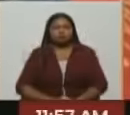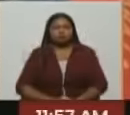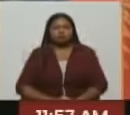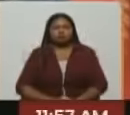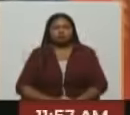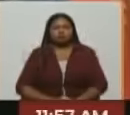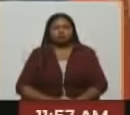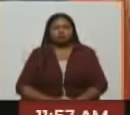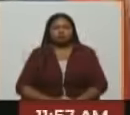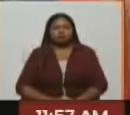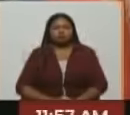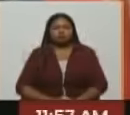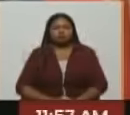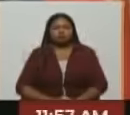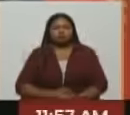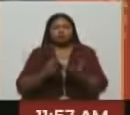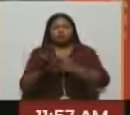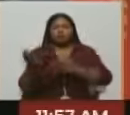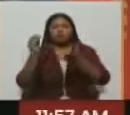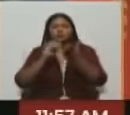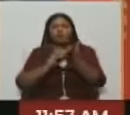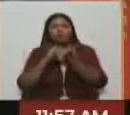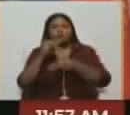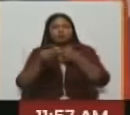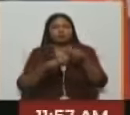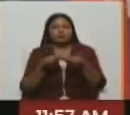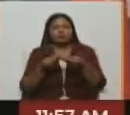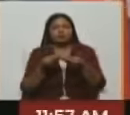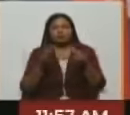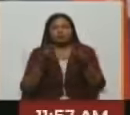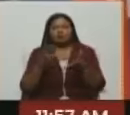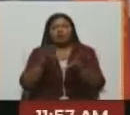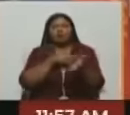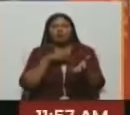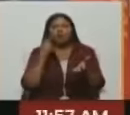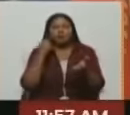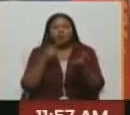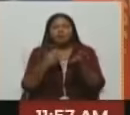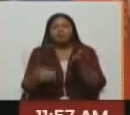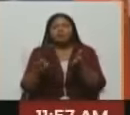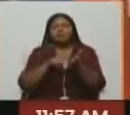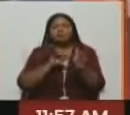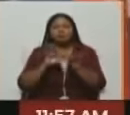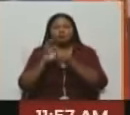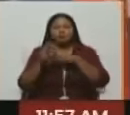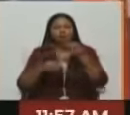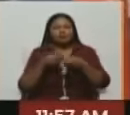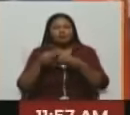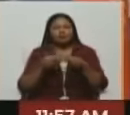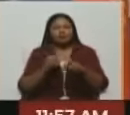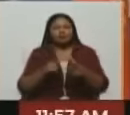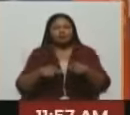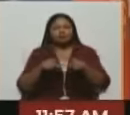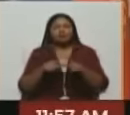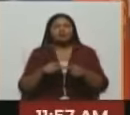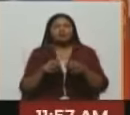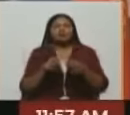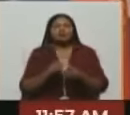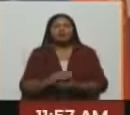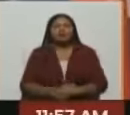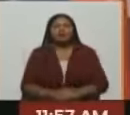literalmente volver como una copia, repetir lo que ha hecho el Estado sionista de Israel en